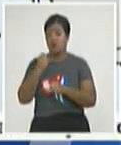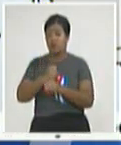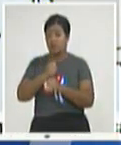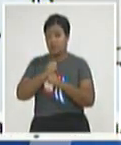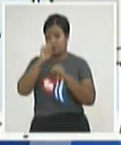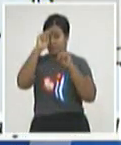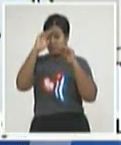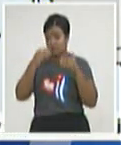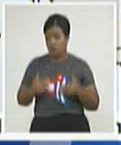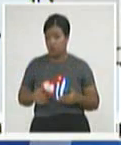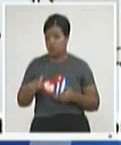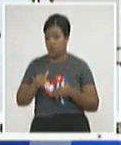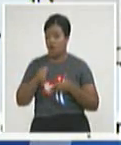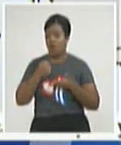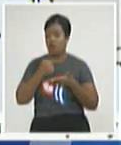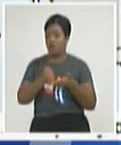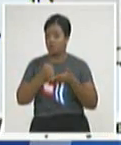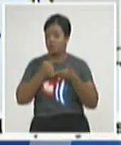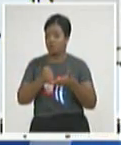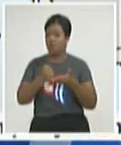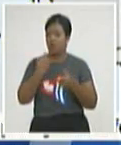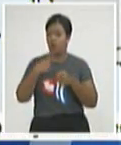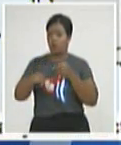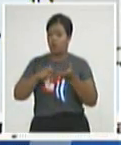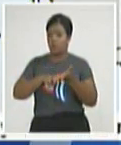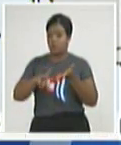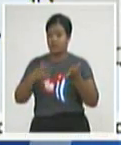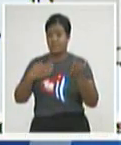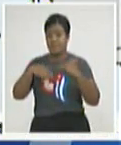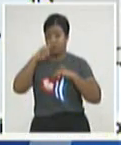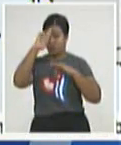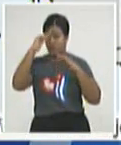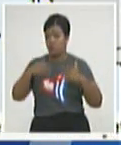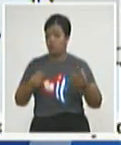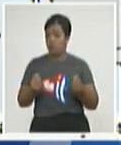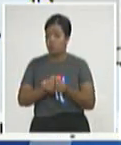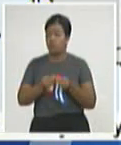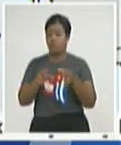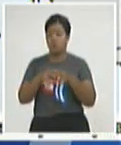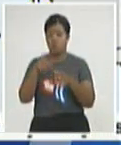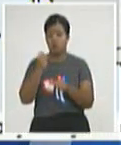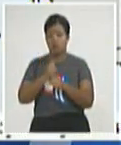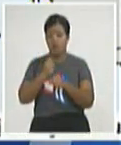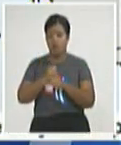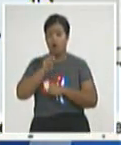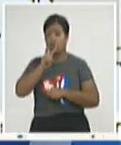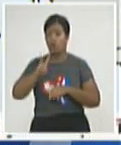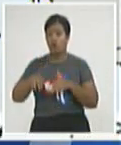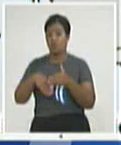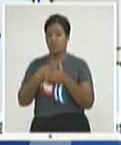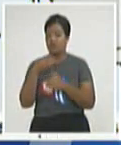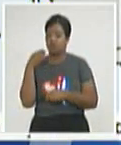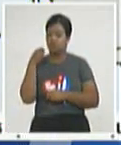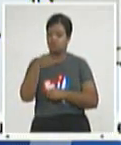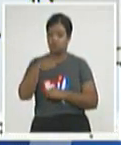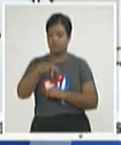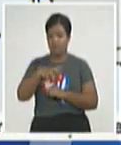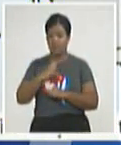otros territorios, el ministro de Salud con un equipo de trabajo desde hace 2 días,